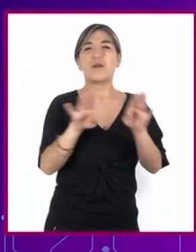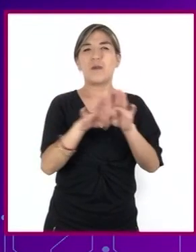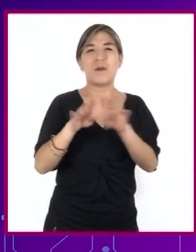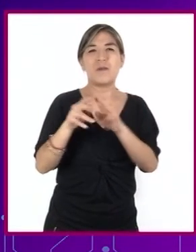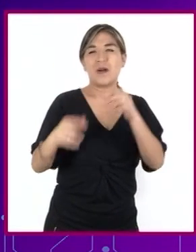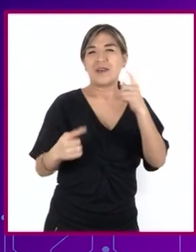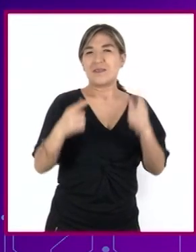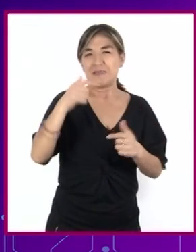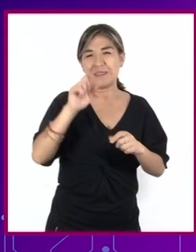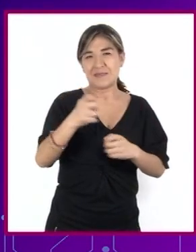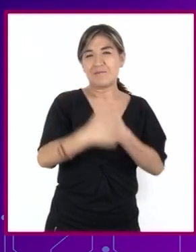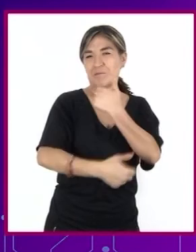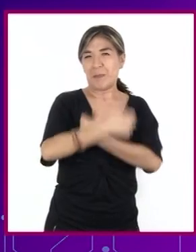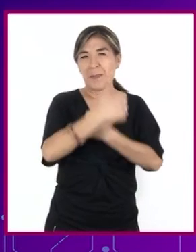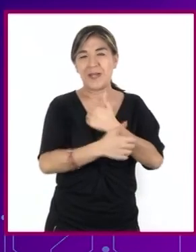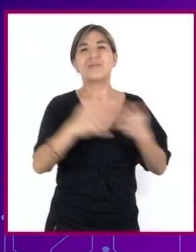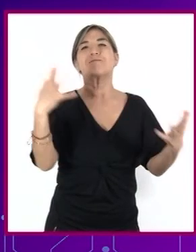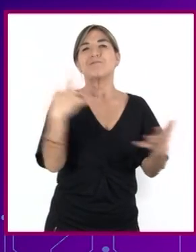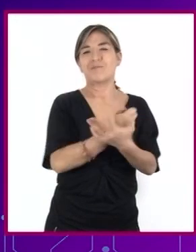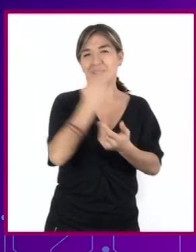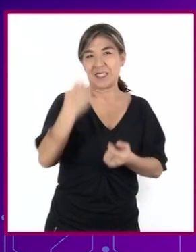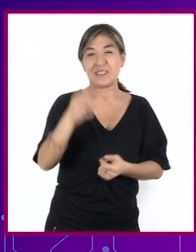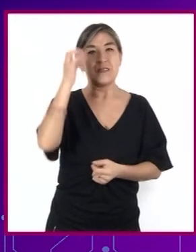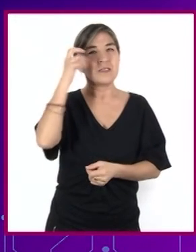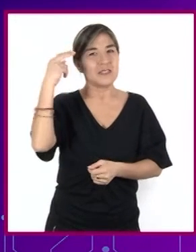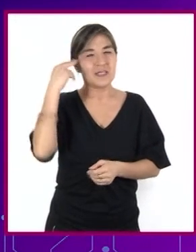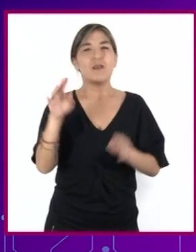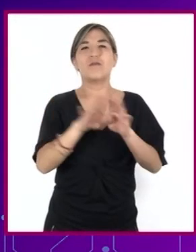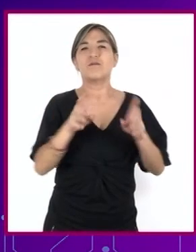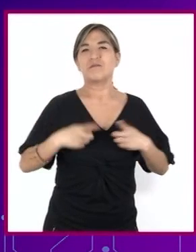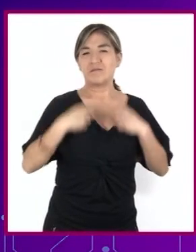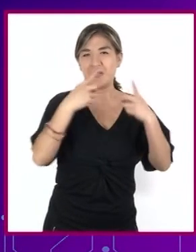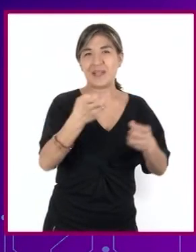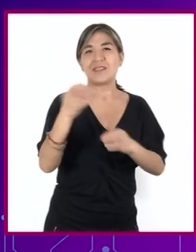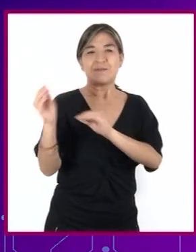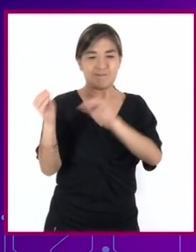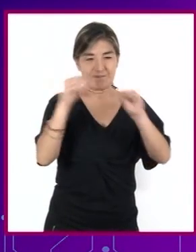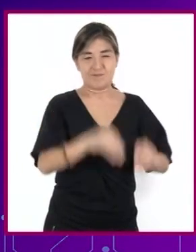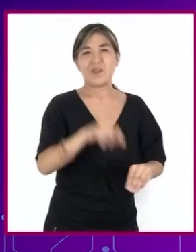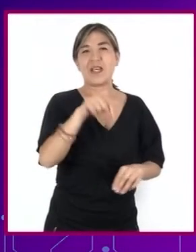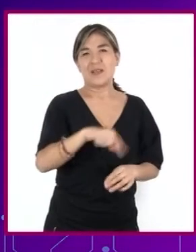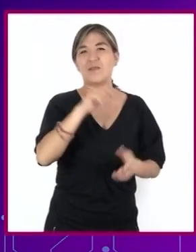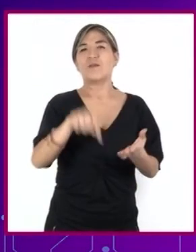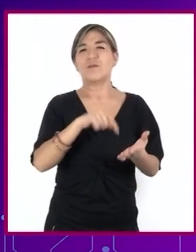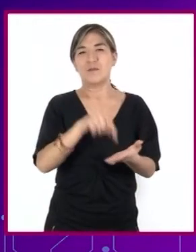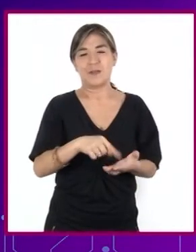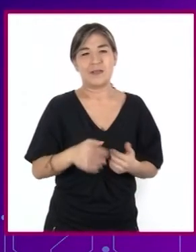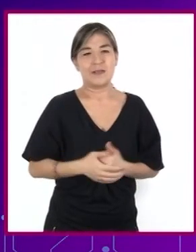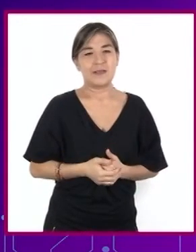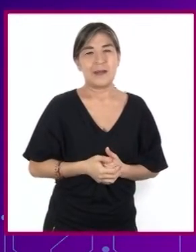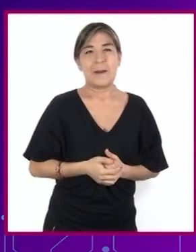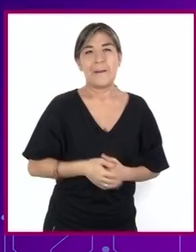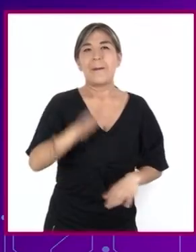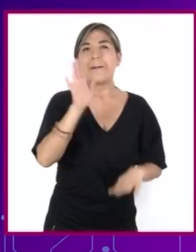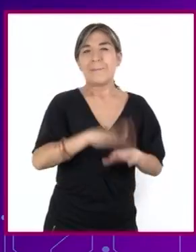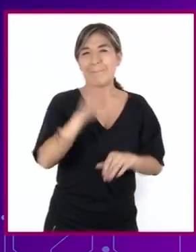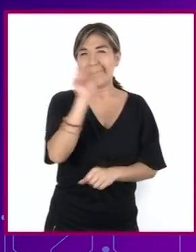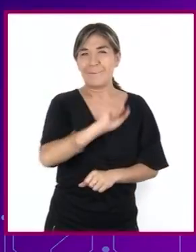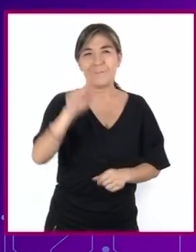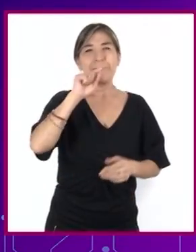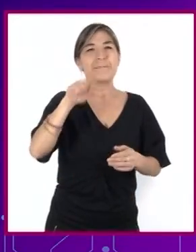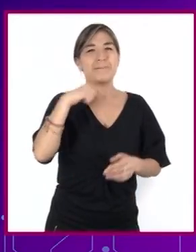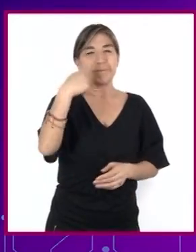tropas extranjeras triunfó y China tuvo que permitir que se establecieran en su territorio. Las potencias